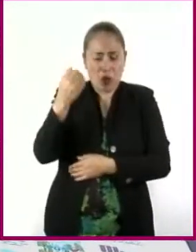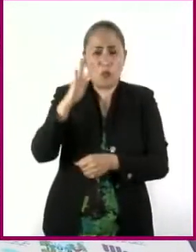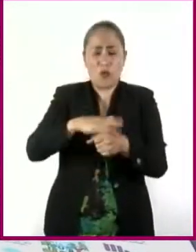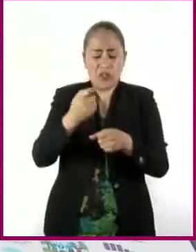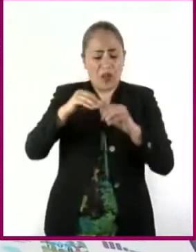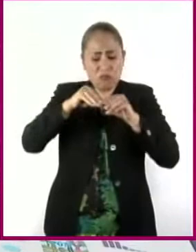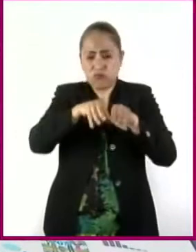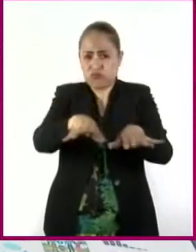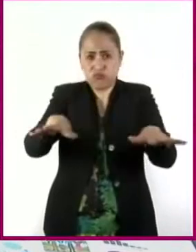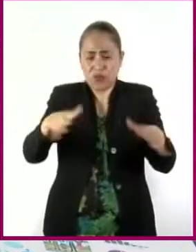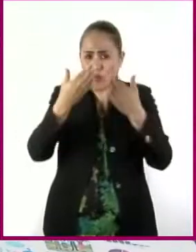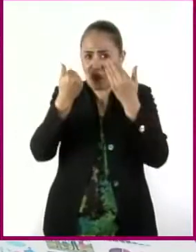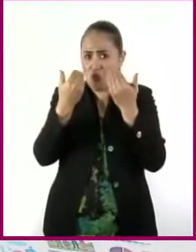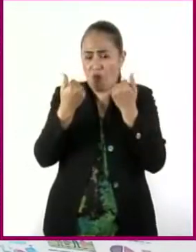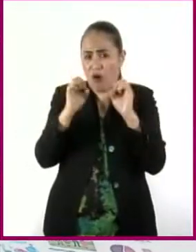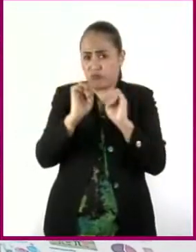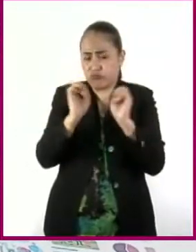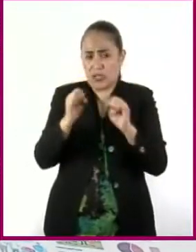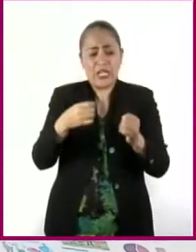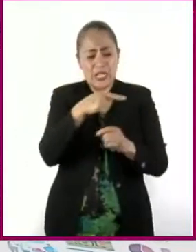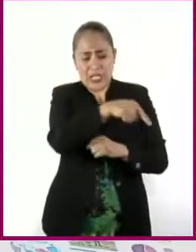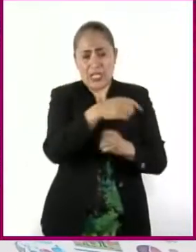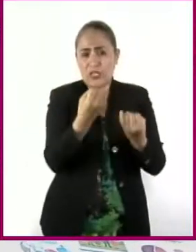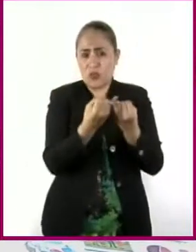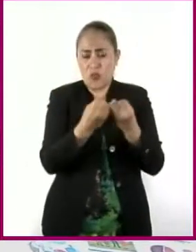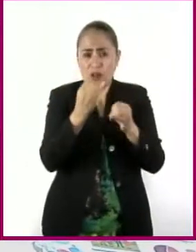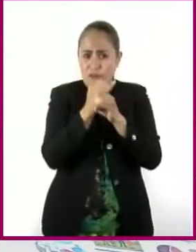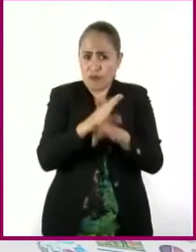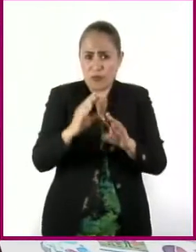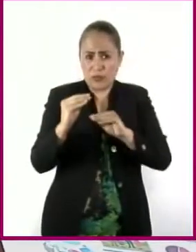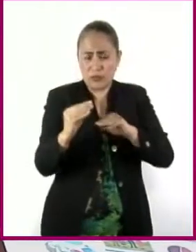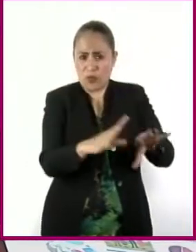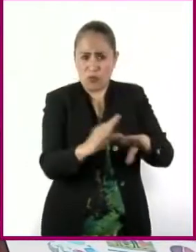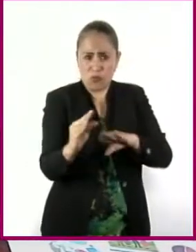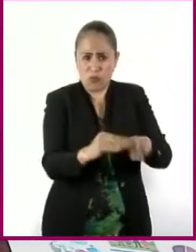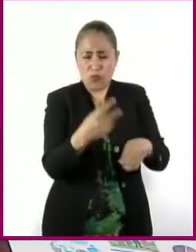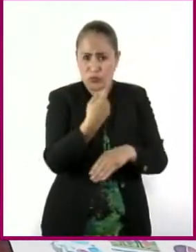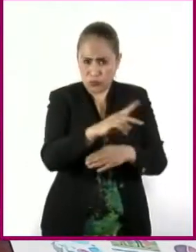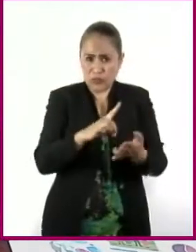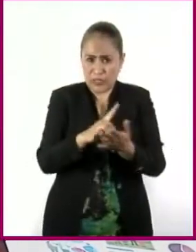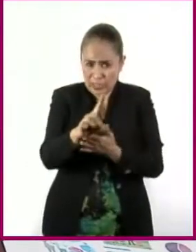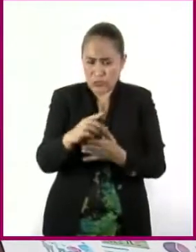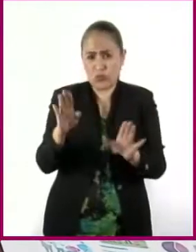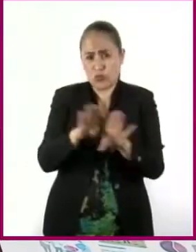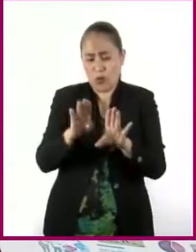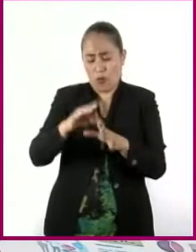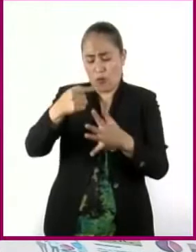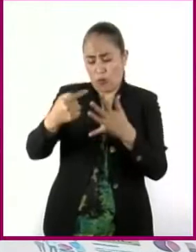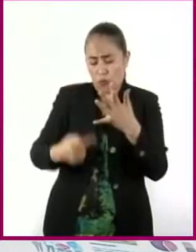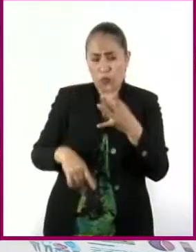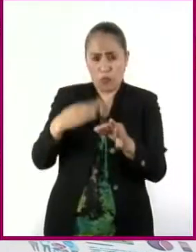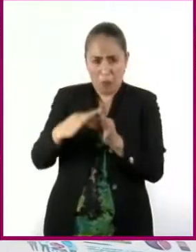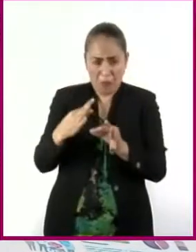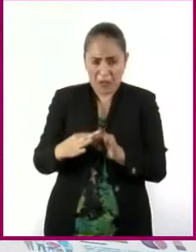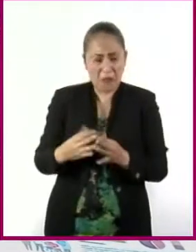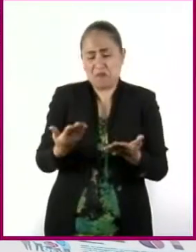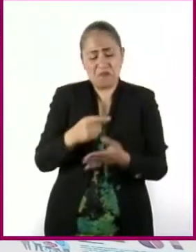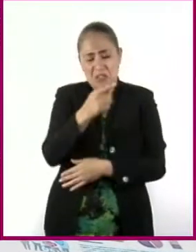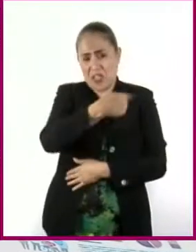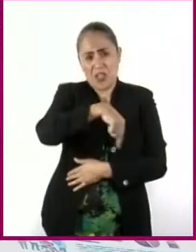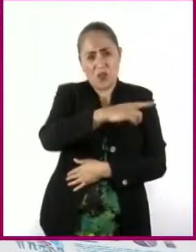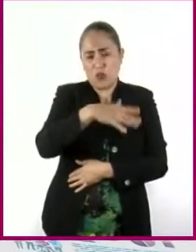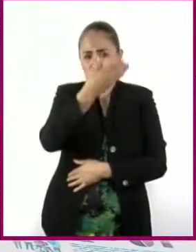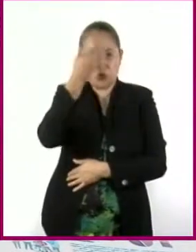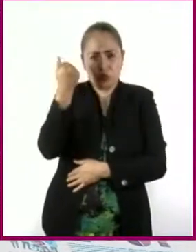adecuada. Incluso ellas mismas no reciben información acerca de sus derechos y la manera de realizarlos. Muy bien, Fer. Por